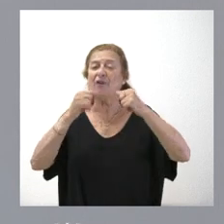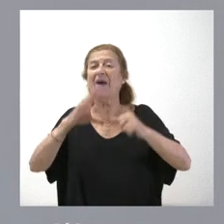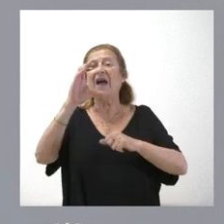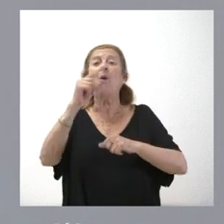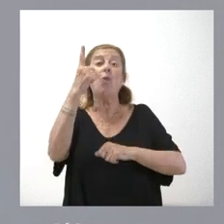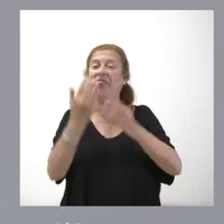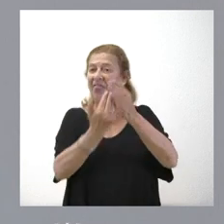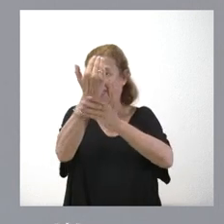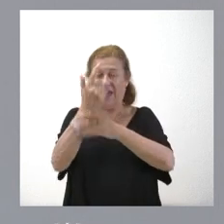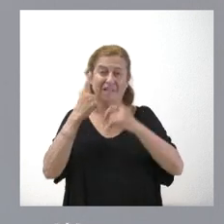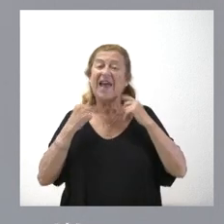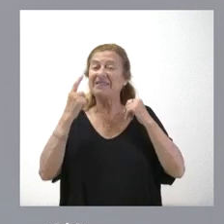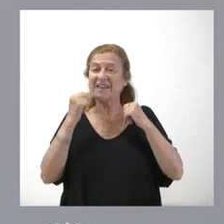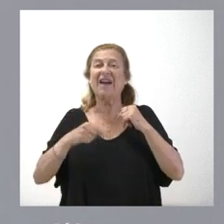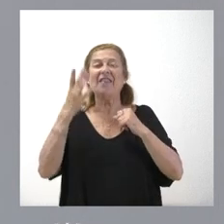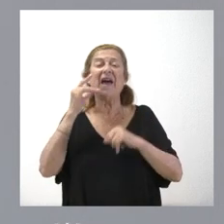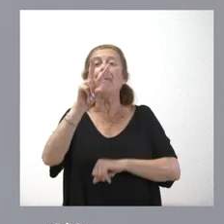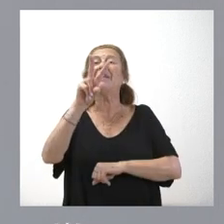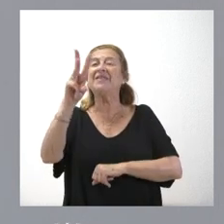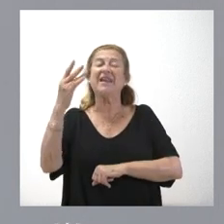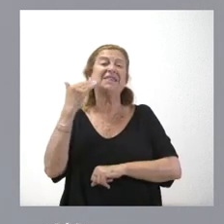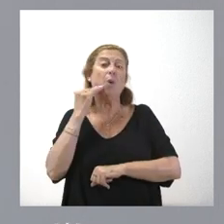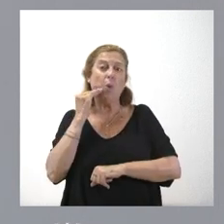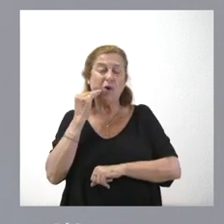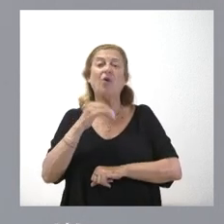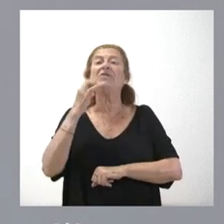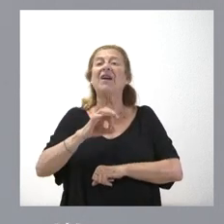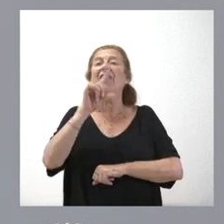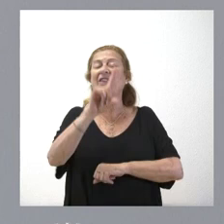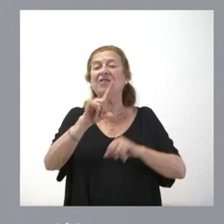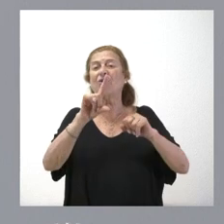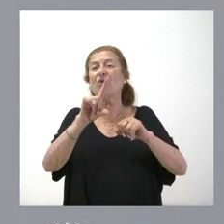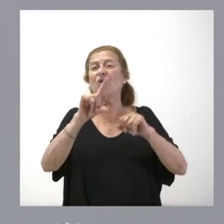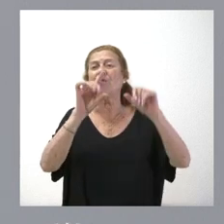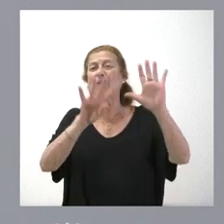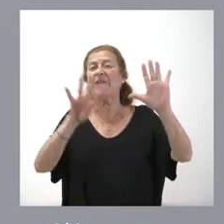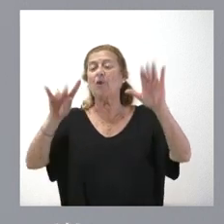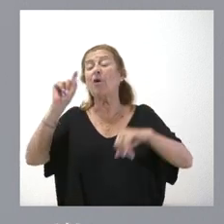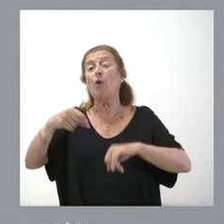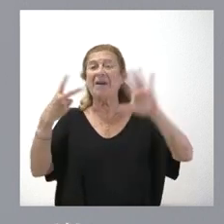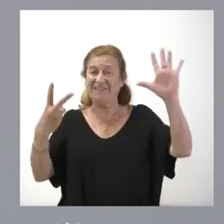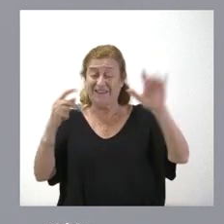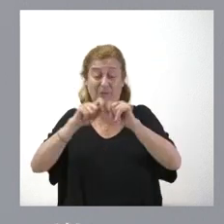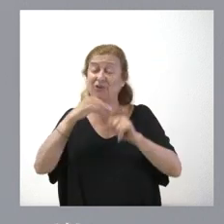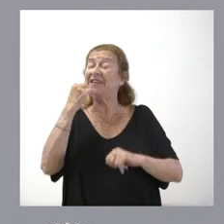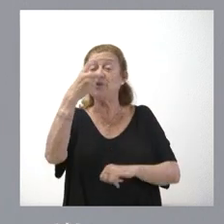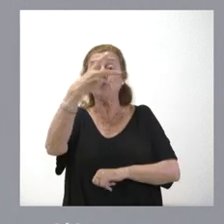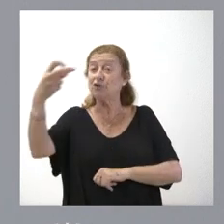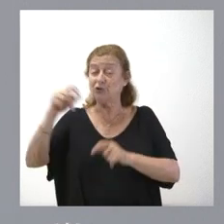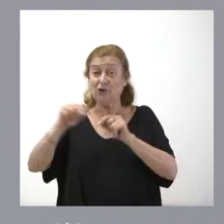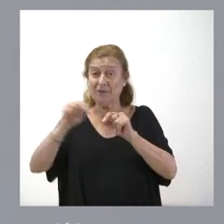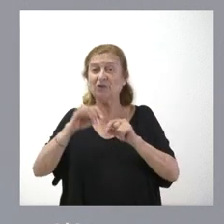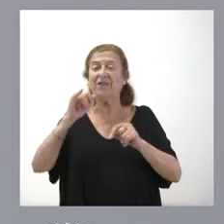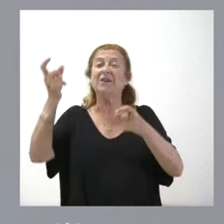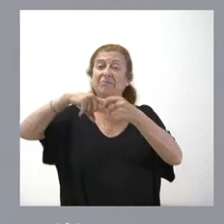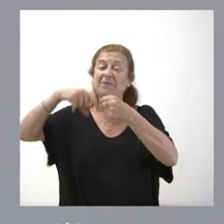día que se disputará el 23 de Julio son 199 con 7 km casi 200 km y participarán